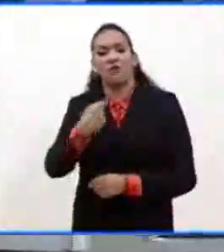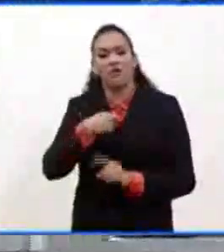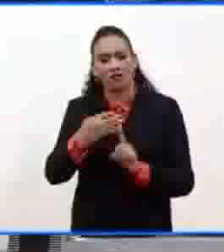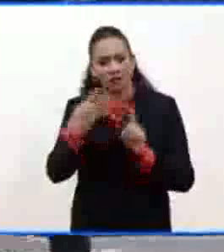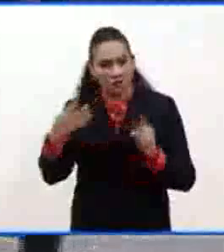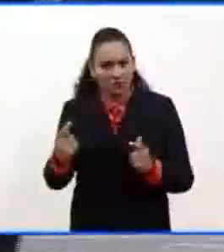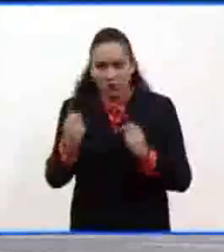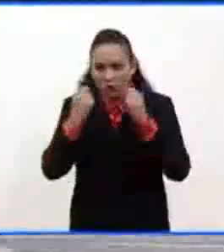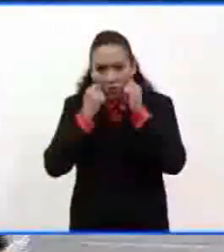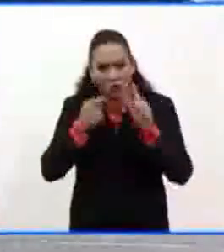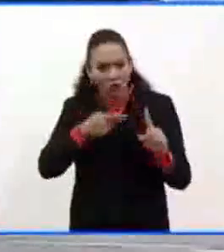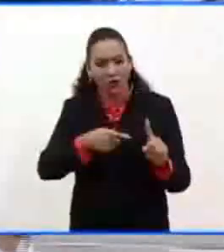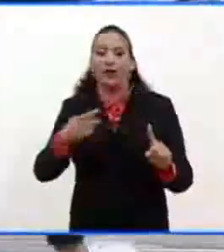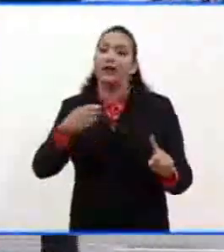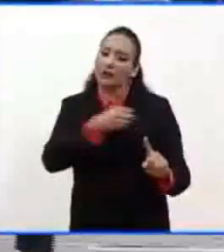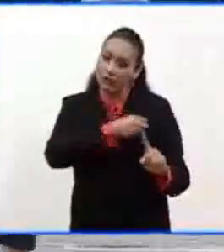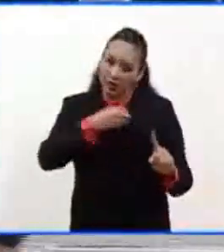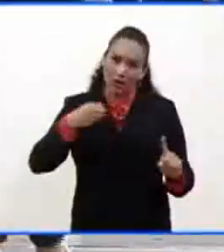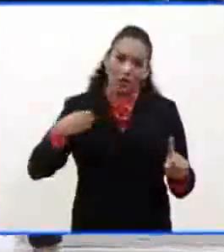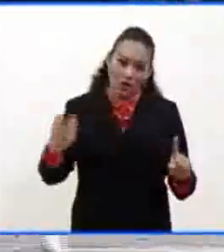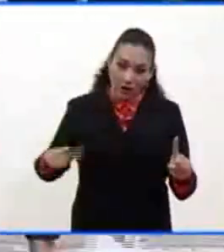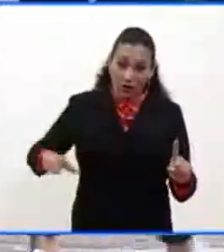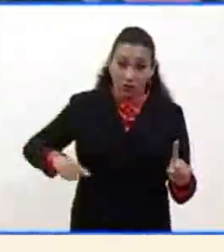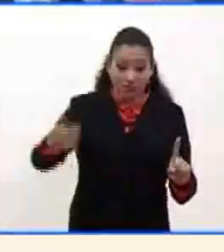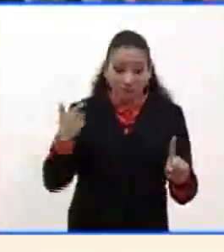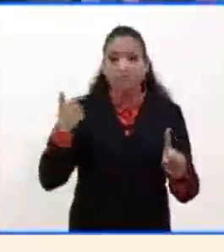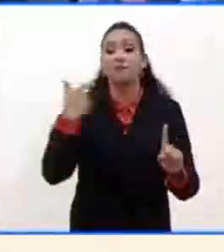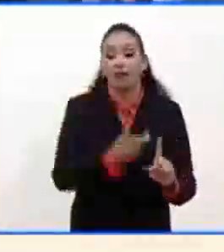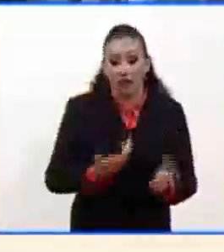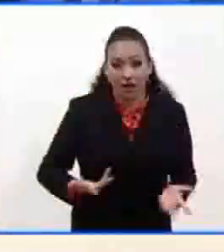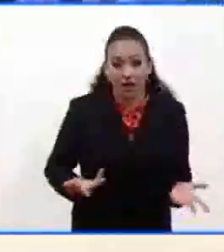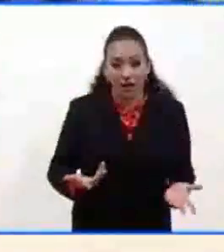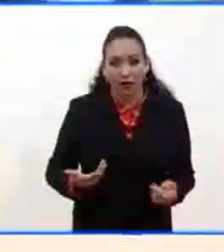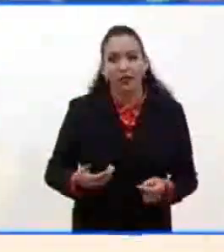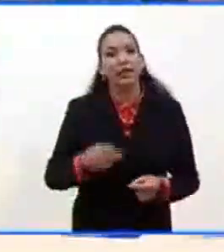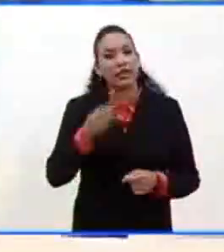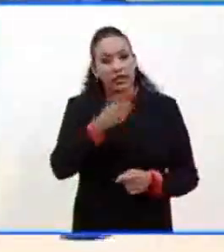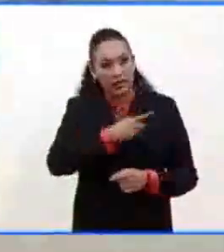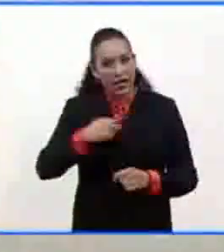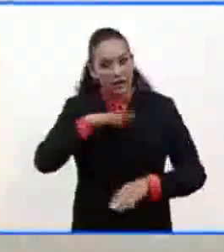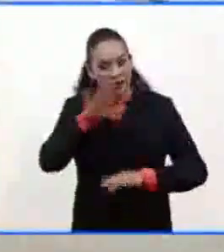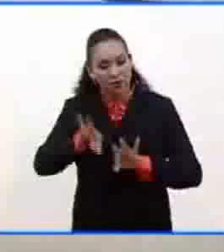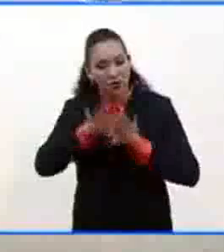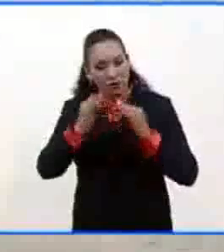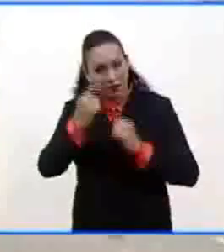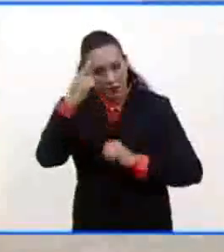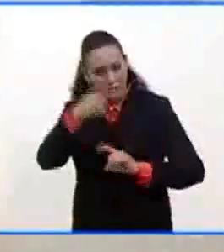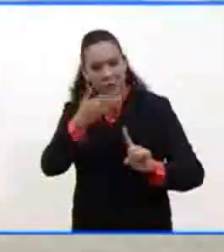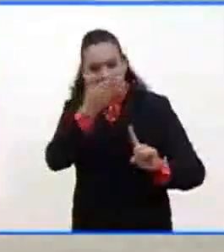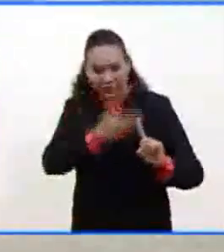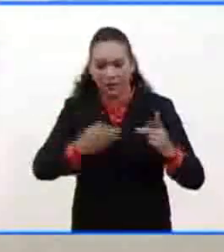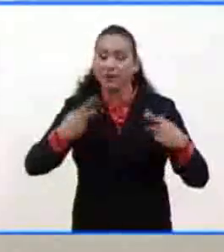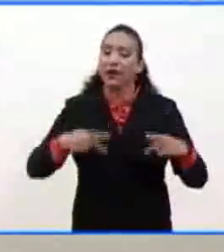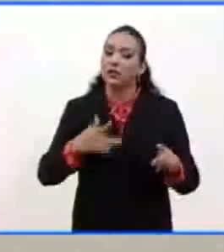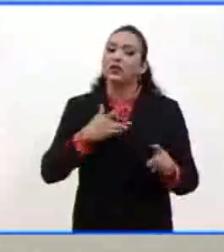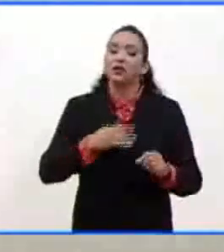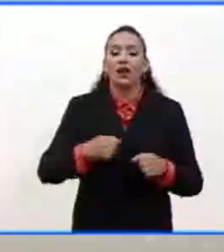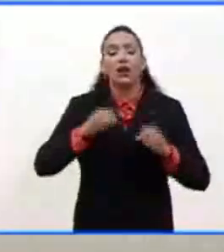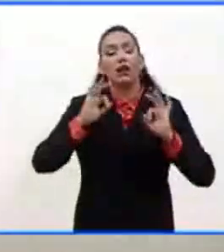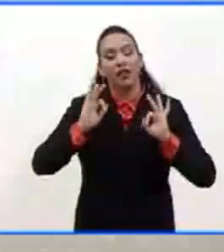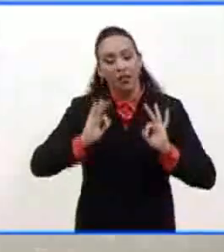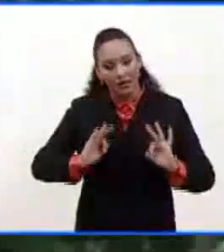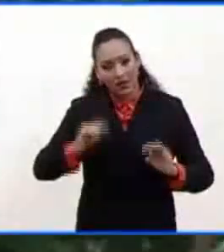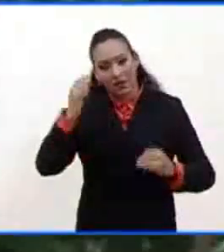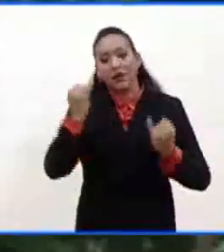género, por lo que es obligación de las autoridades adoptar las medidas necesarias a fin de asegurar el acceso